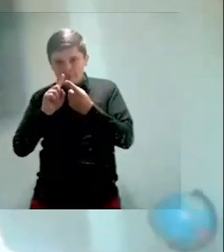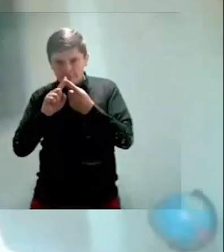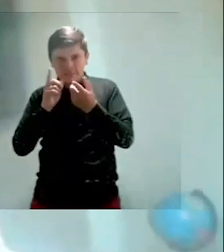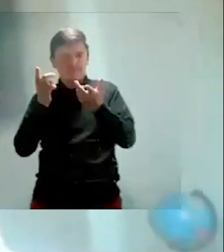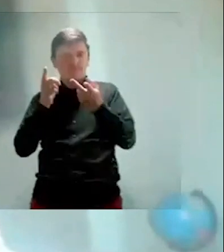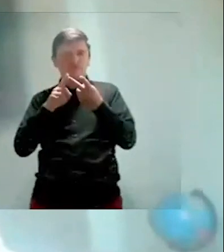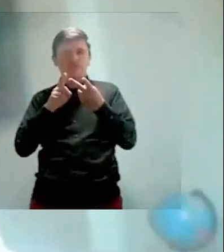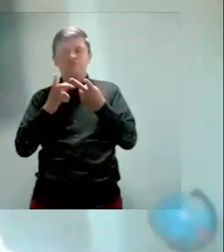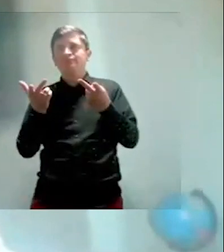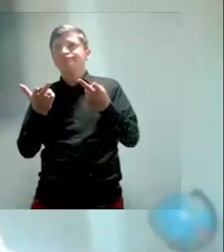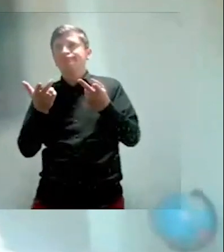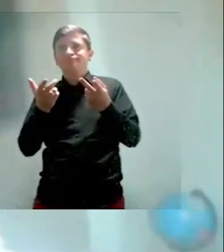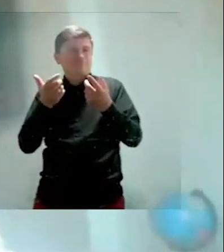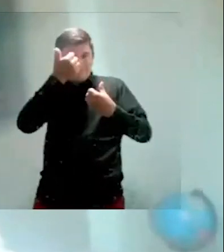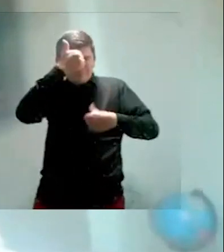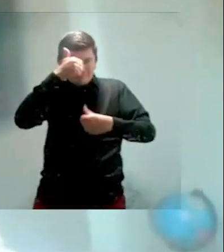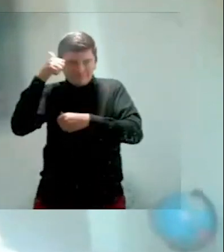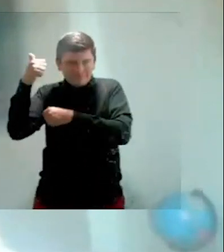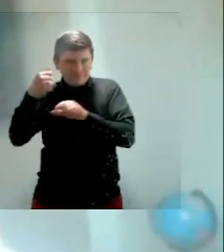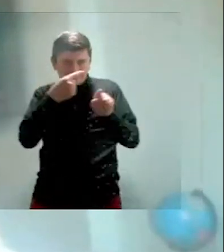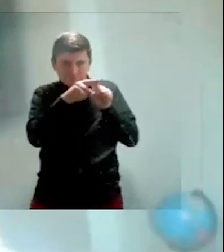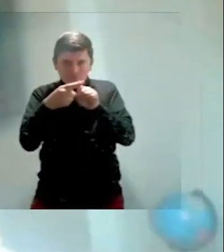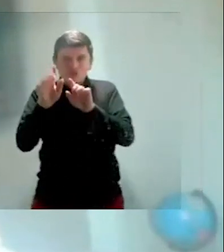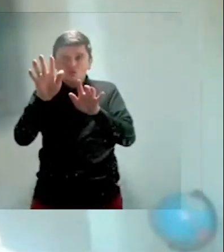primera mirada, el primer contacto